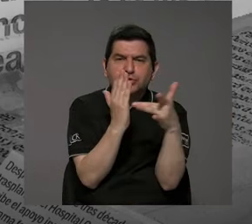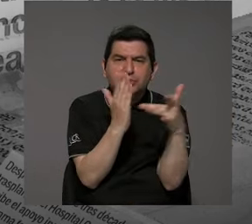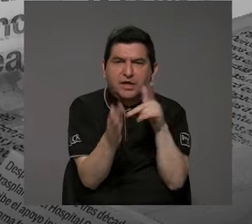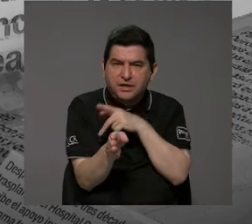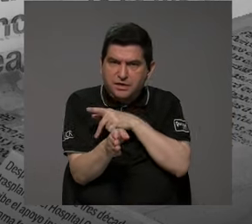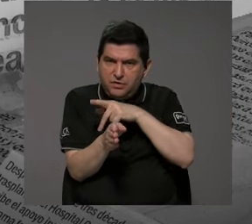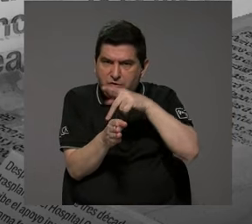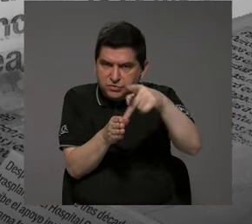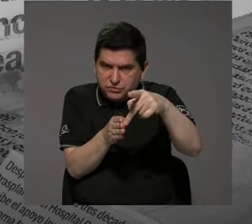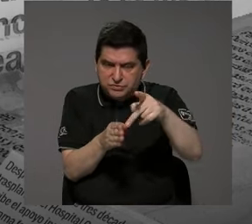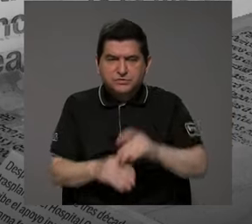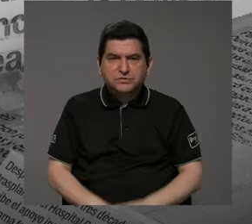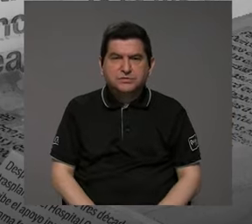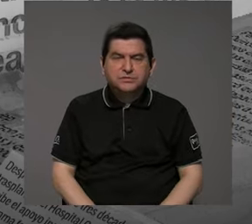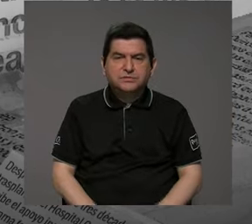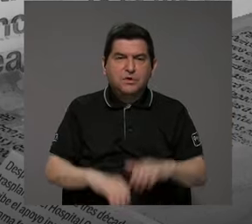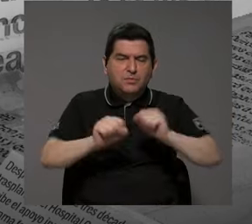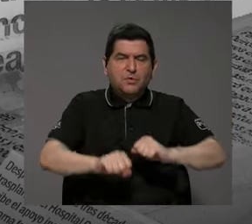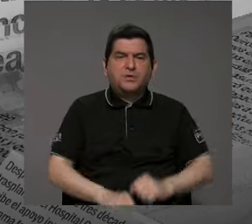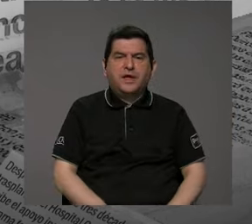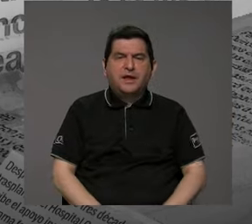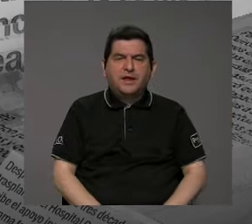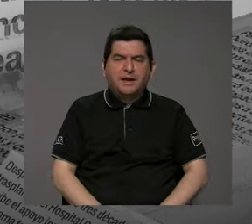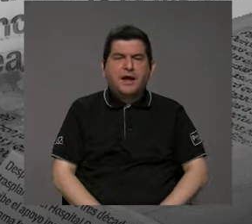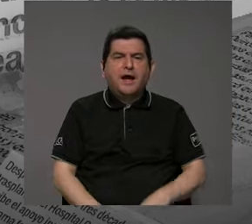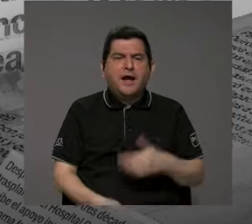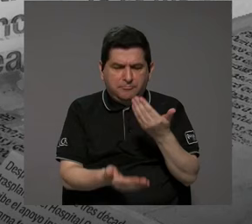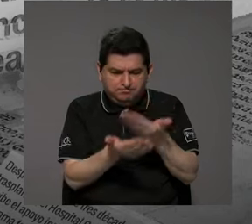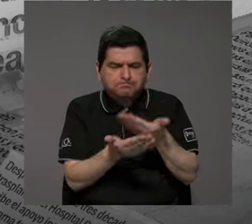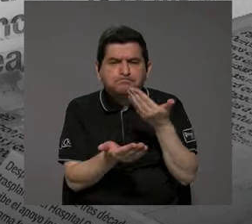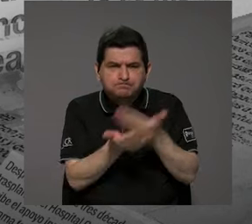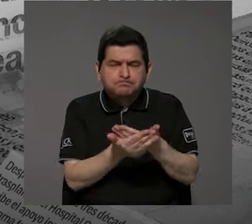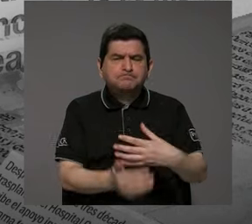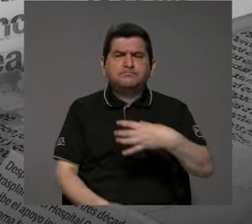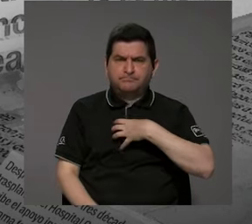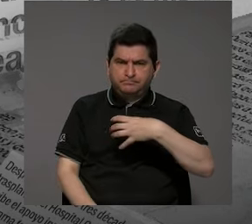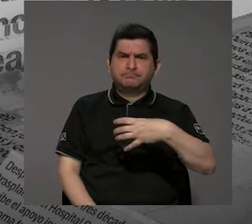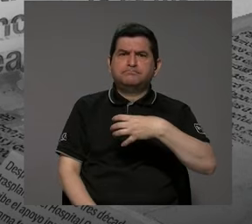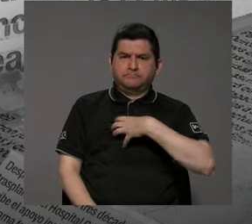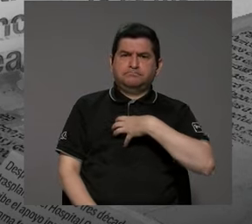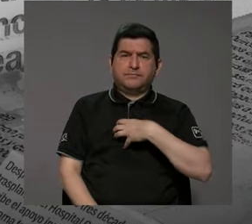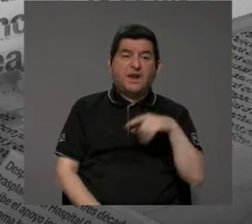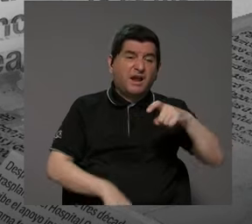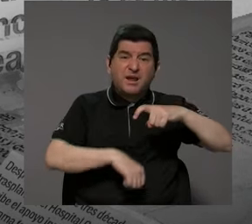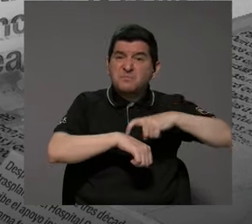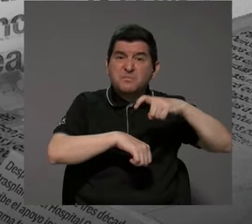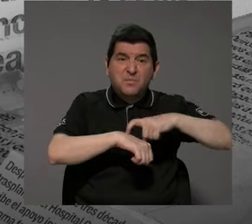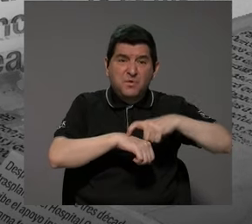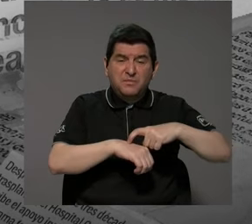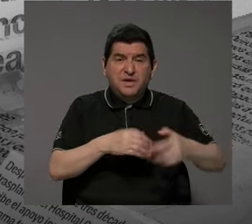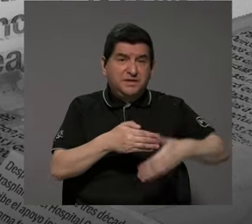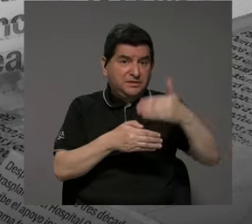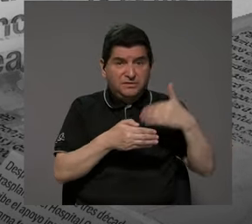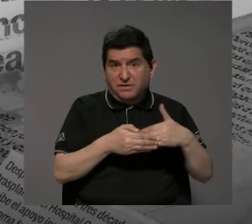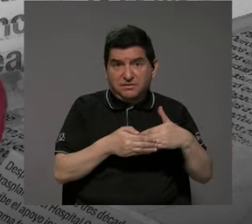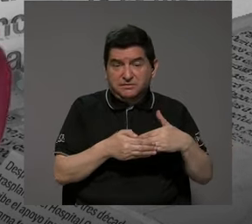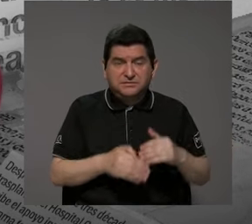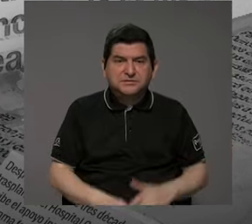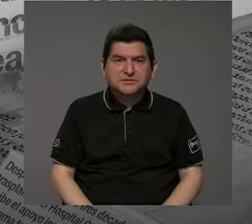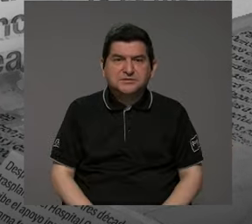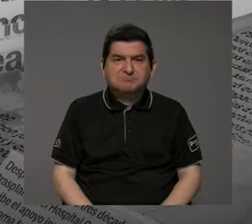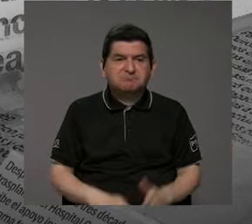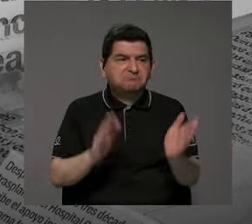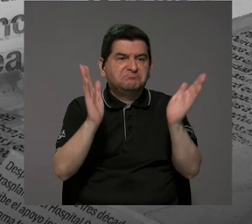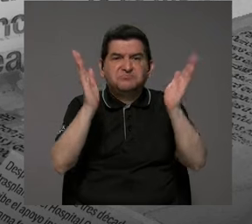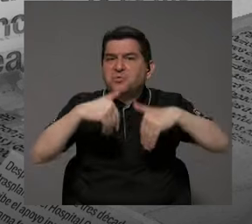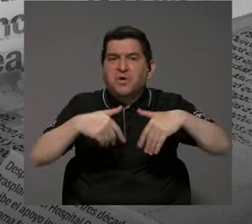profesionales para digamos validar para demostrar esas quejas hasta ese momento digamos eh No